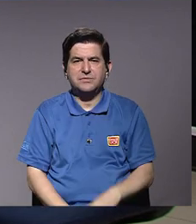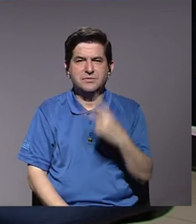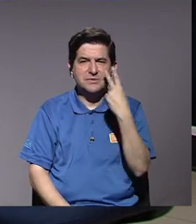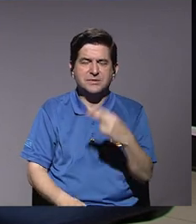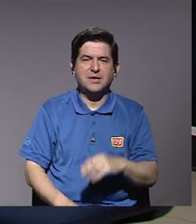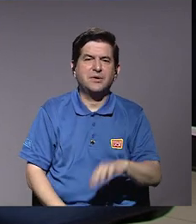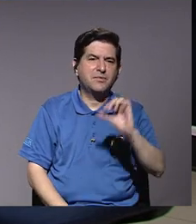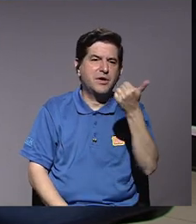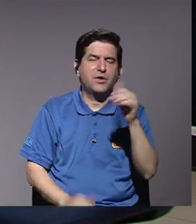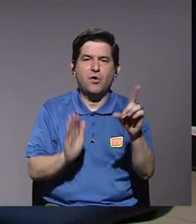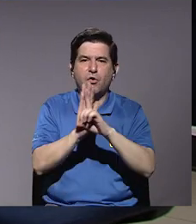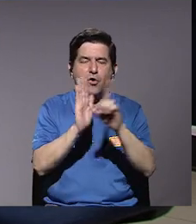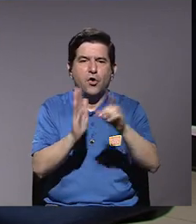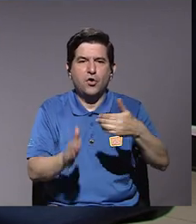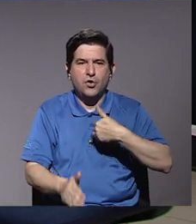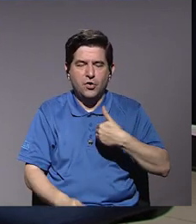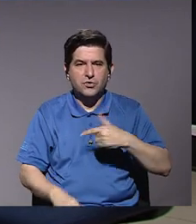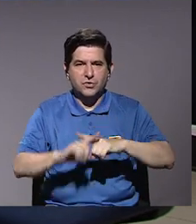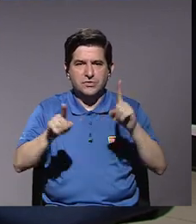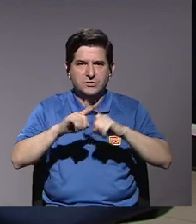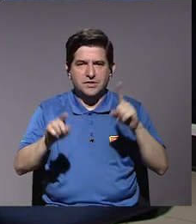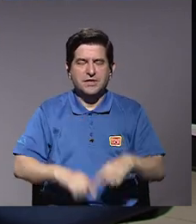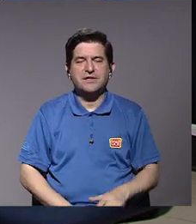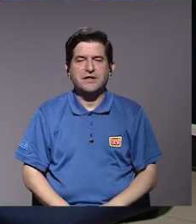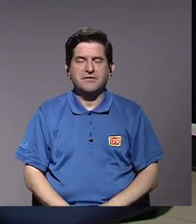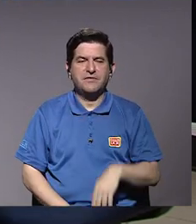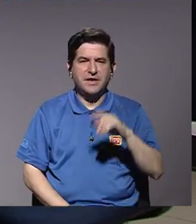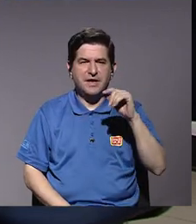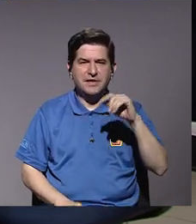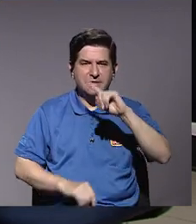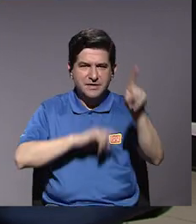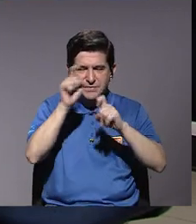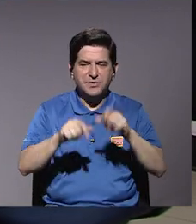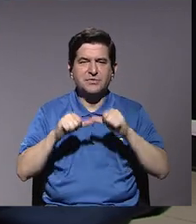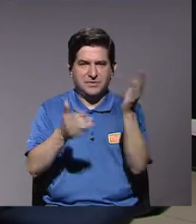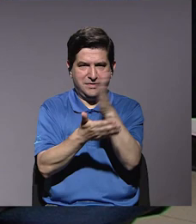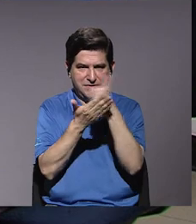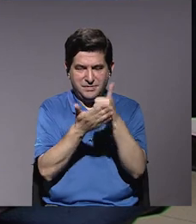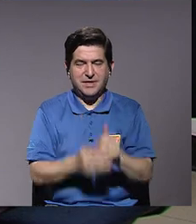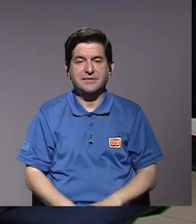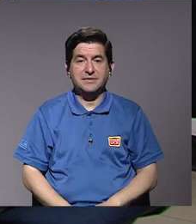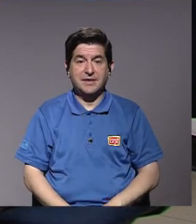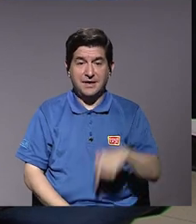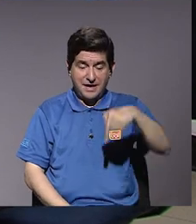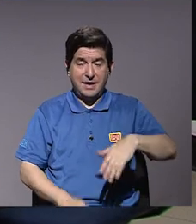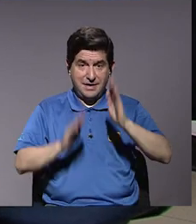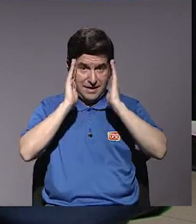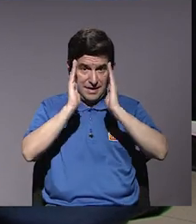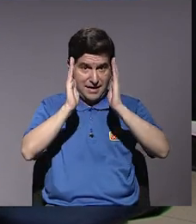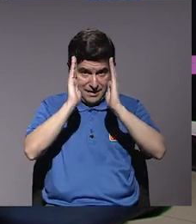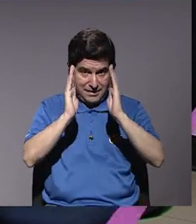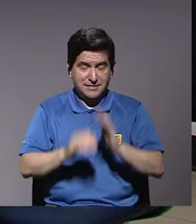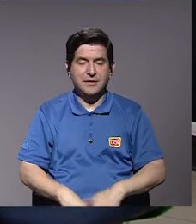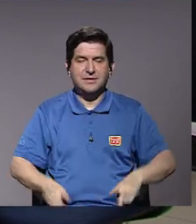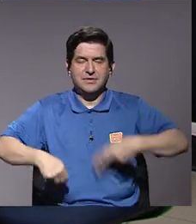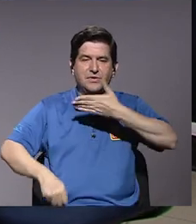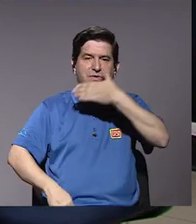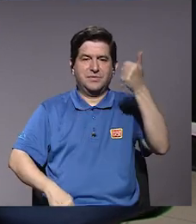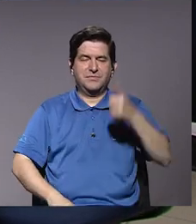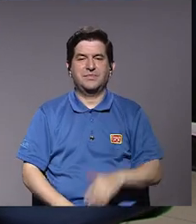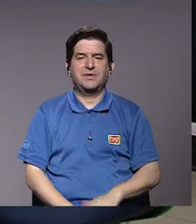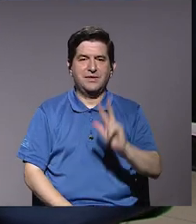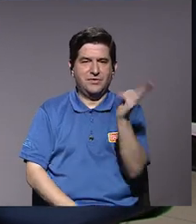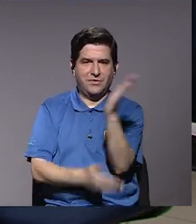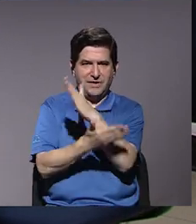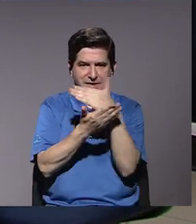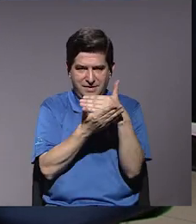un poquitito más de los otros derechos que tenemos y otras consultas en el siguiente segmento. Gracias. Los invitamos a que continúen con más de nosotros en Vivir Mejor en